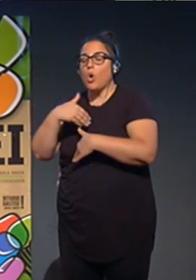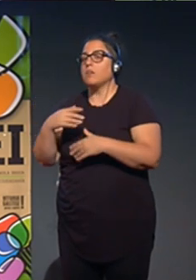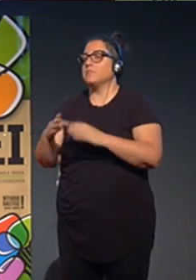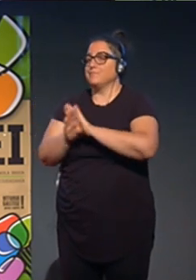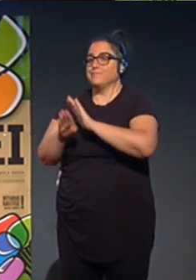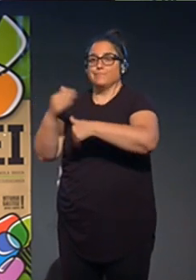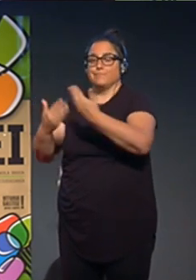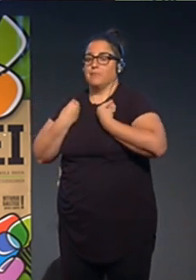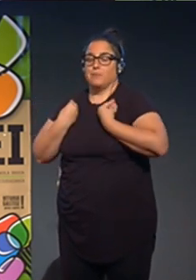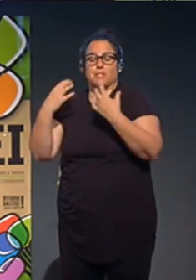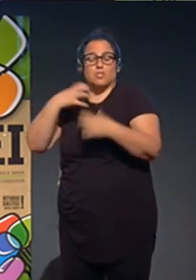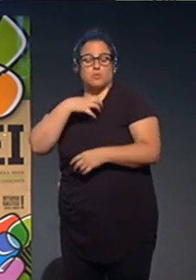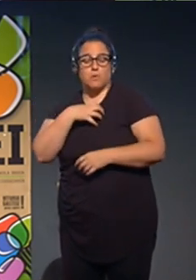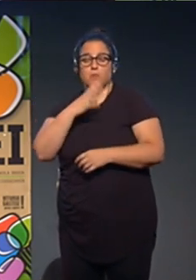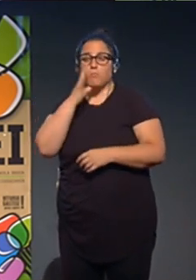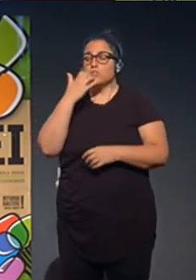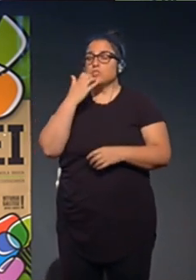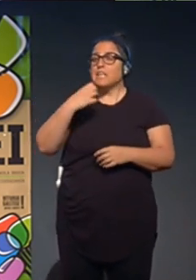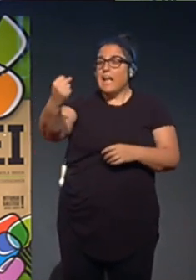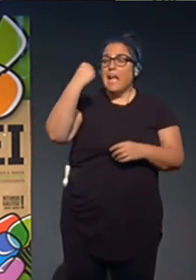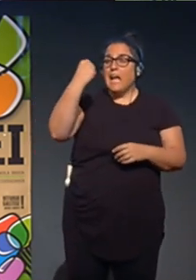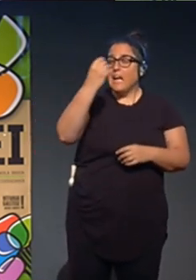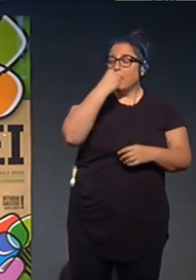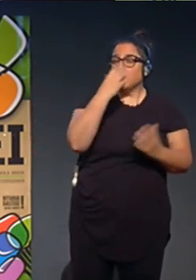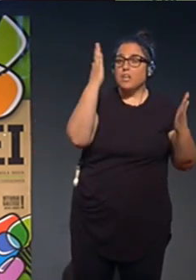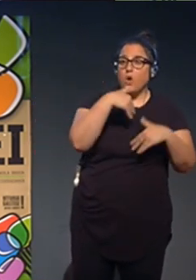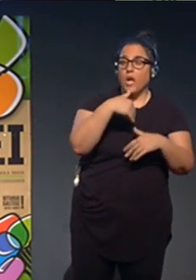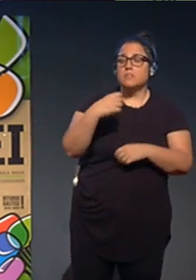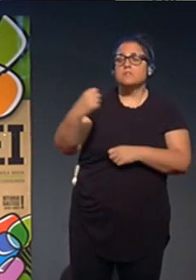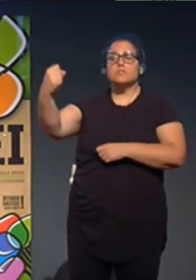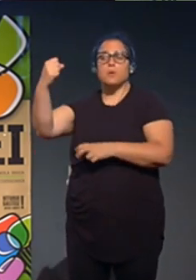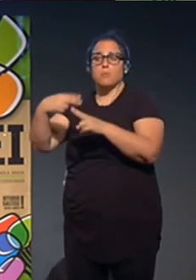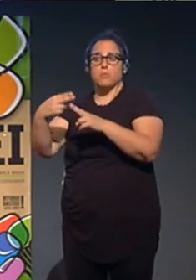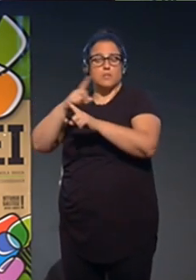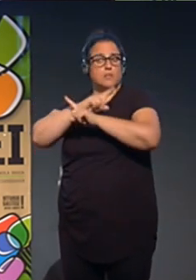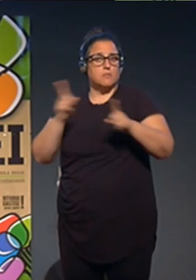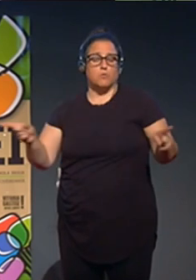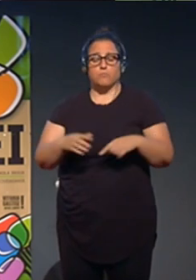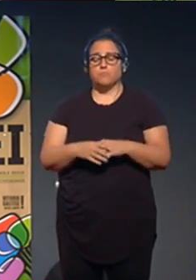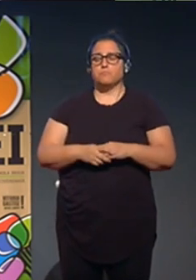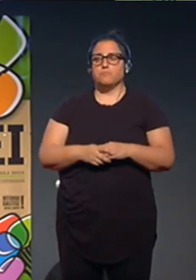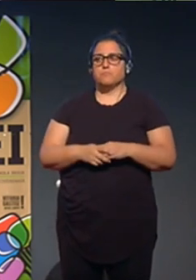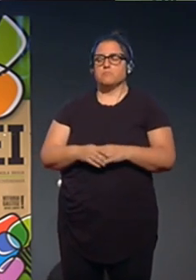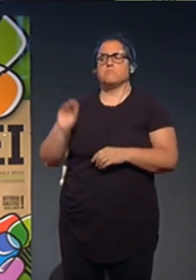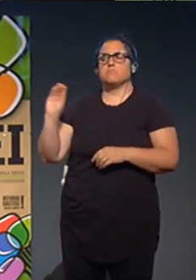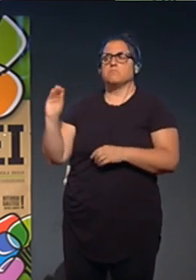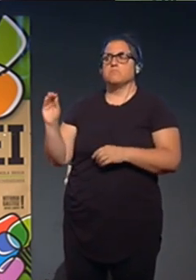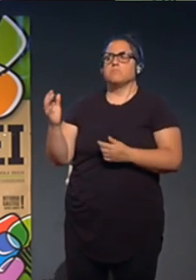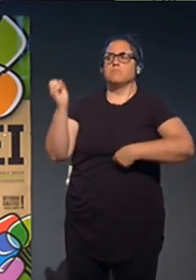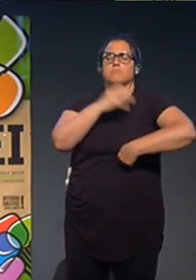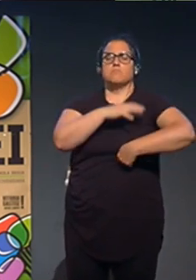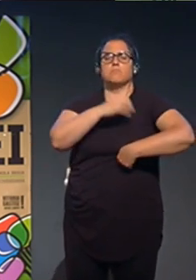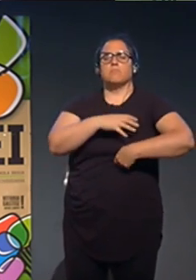necesariamente a una falta de soberanía política A quién beneficia esto quién se está llenando los bolsillos